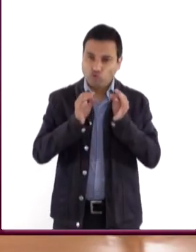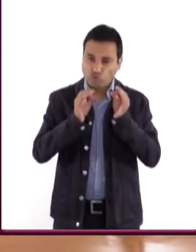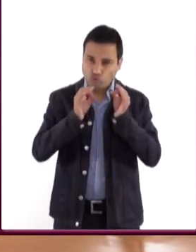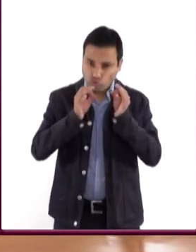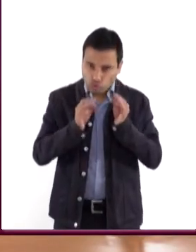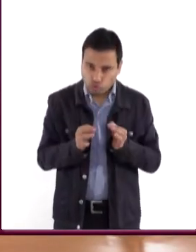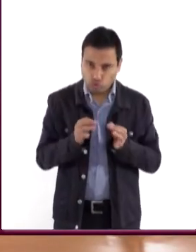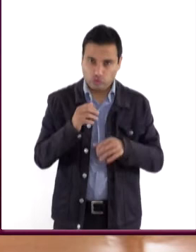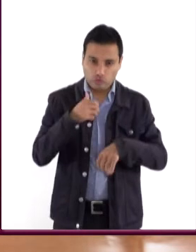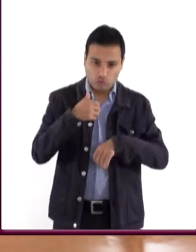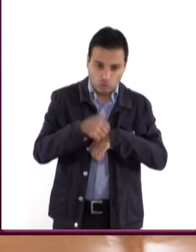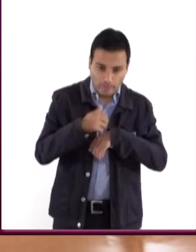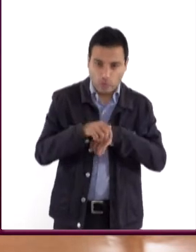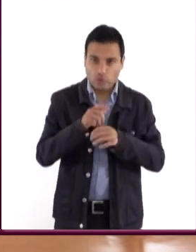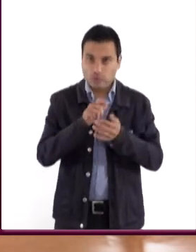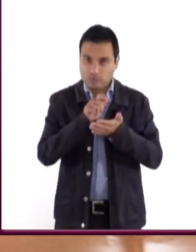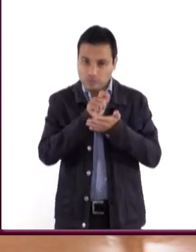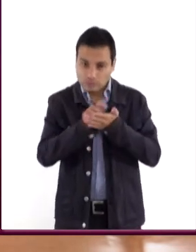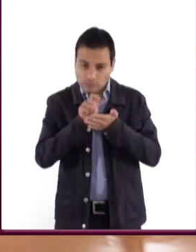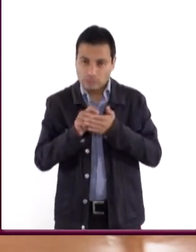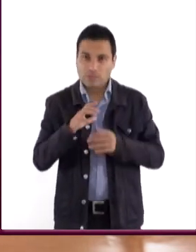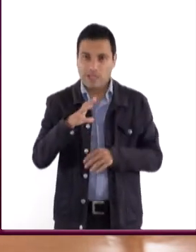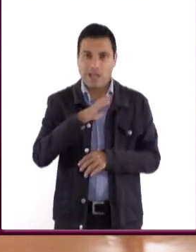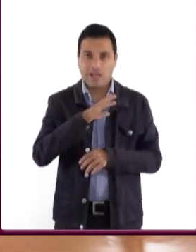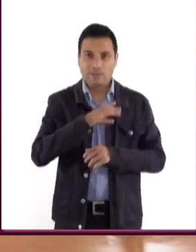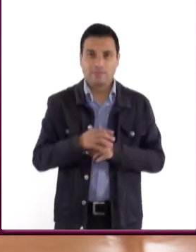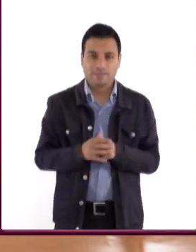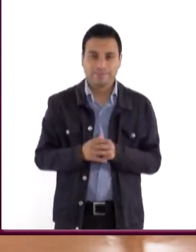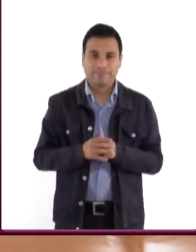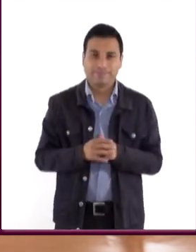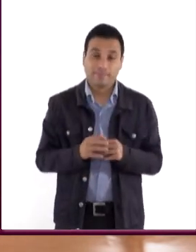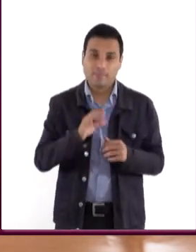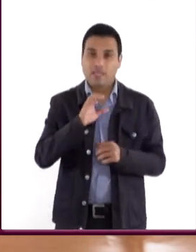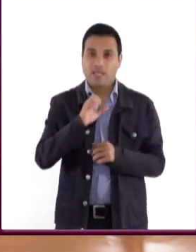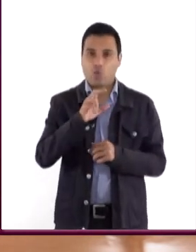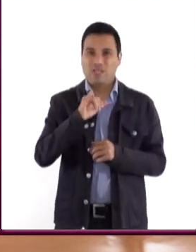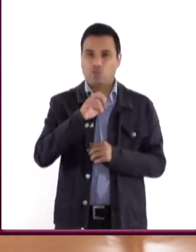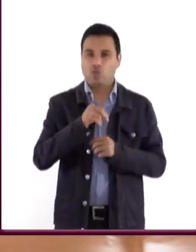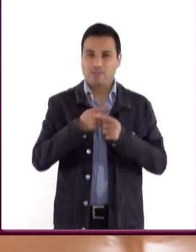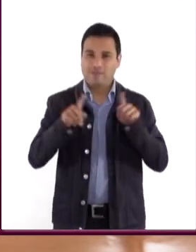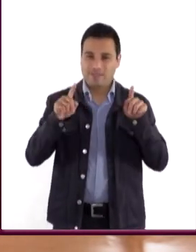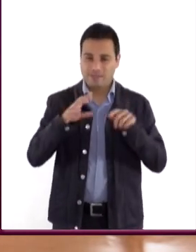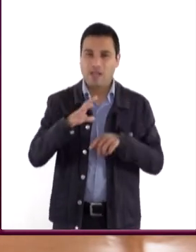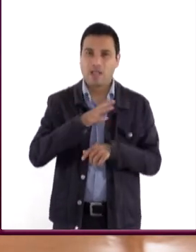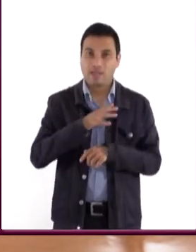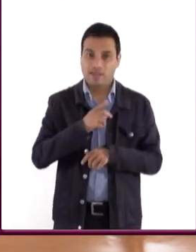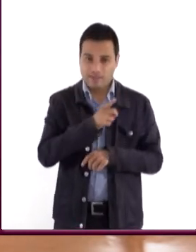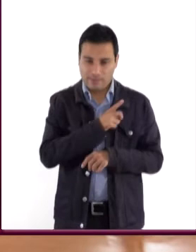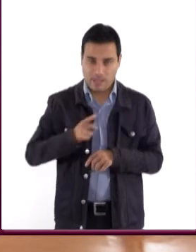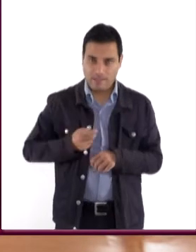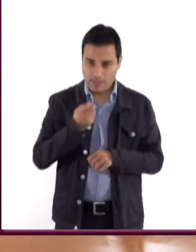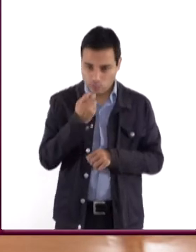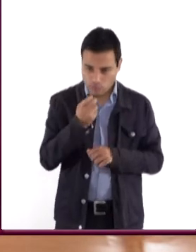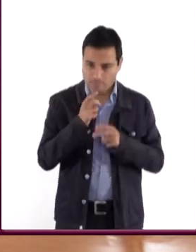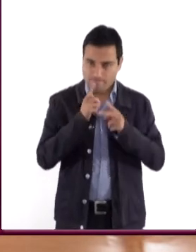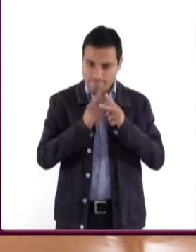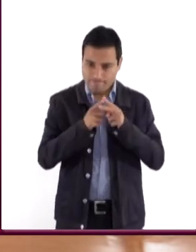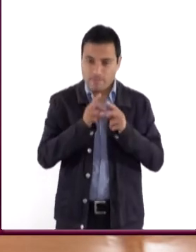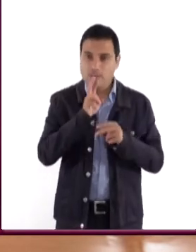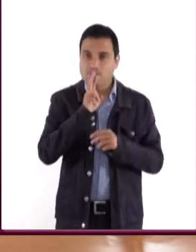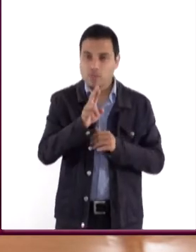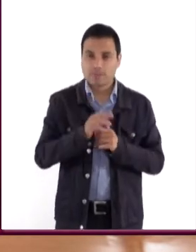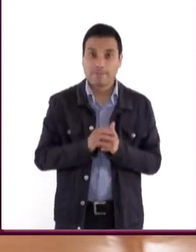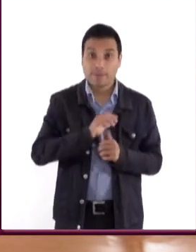ecuaciones diferenciales de orden, de tercer orden, y lo que se tiene que hacer es que se tienen que resolver estas ecuaciones para